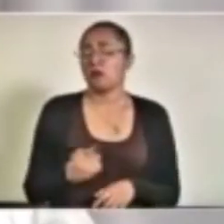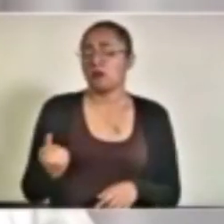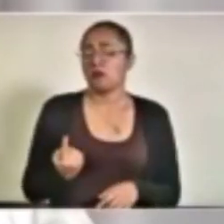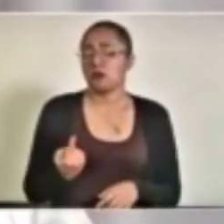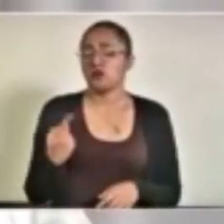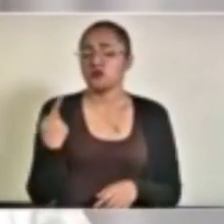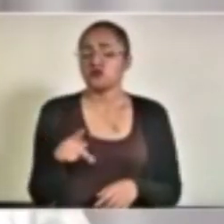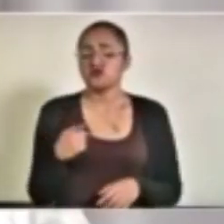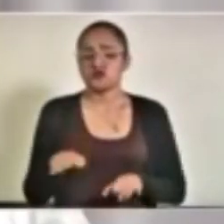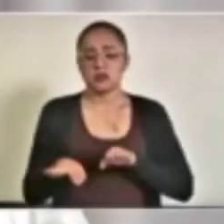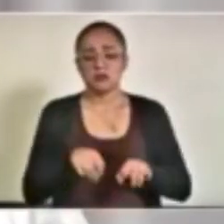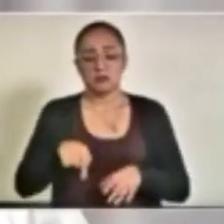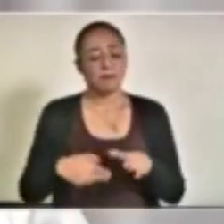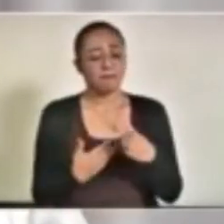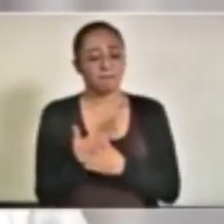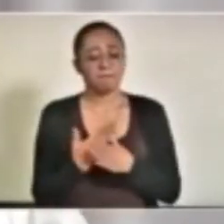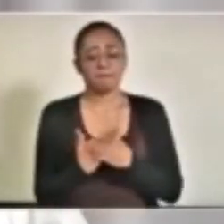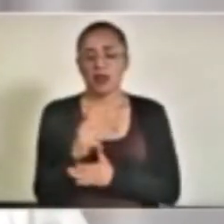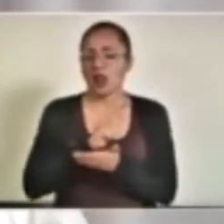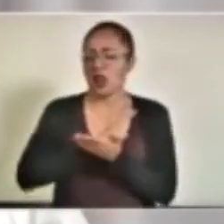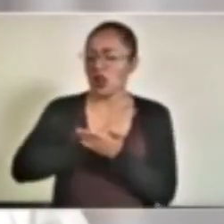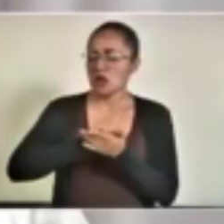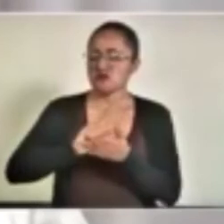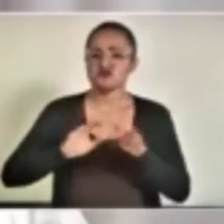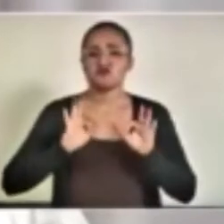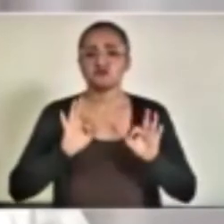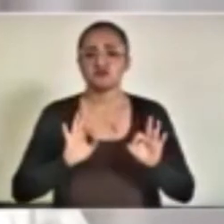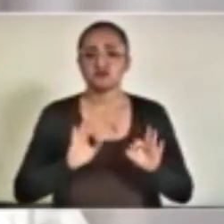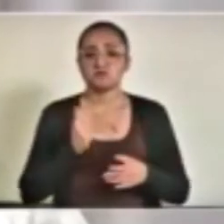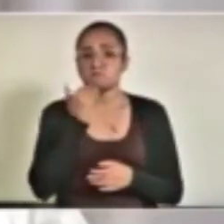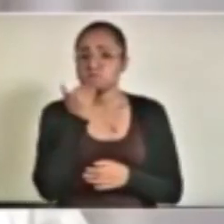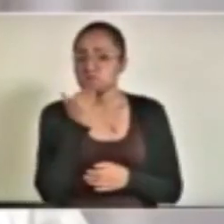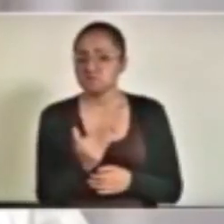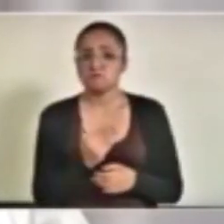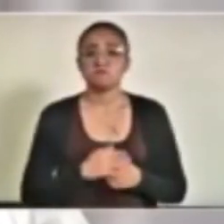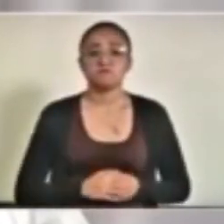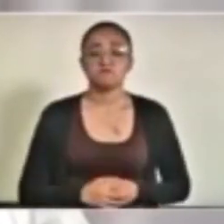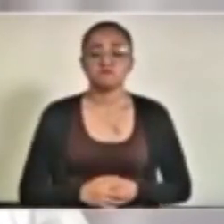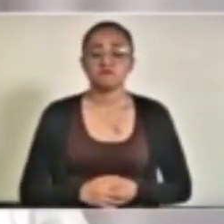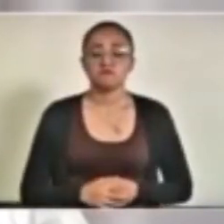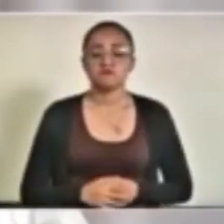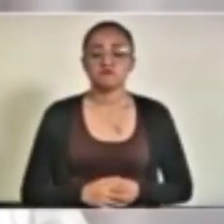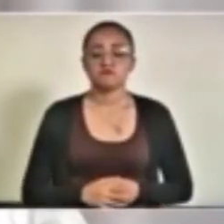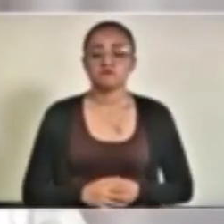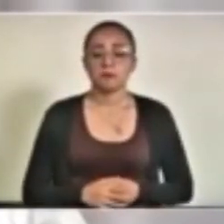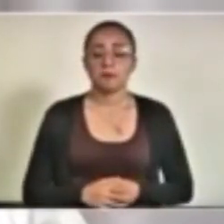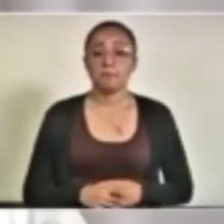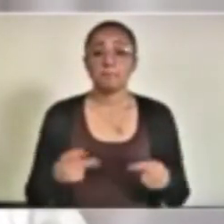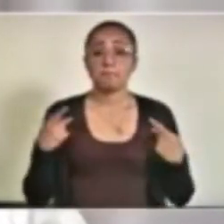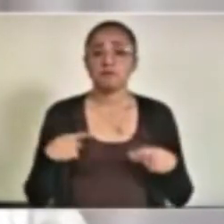desempeño esta mañana limpio completamente limpio fueron más de 500